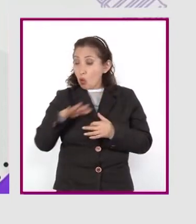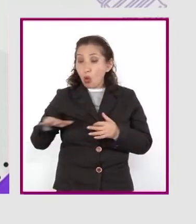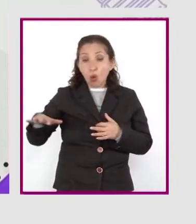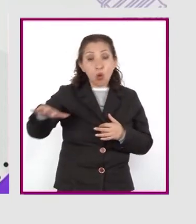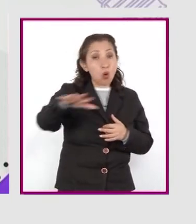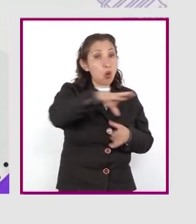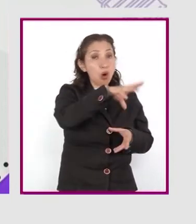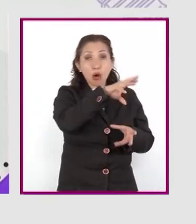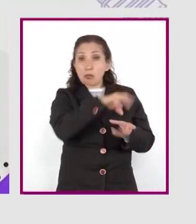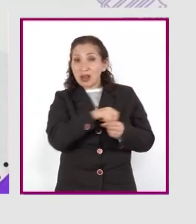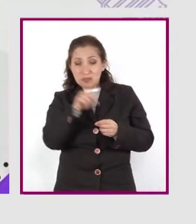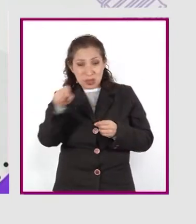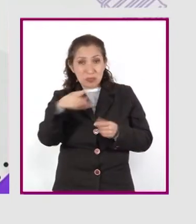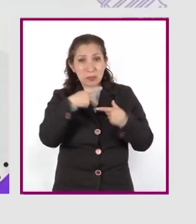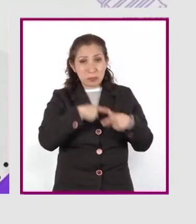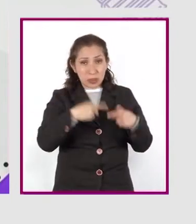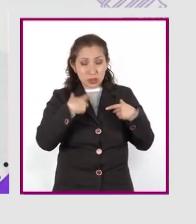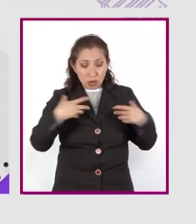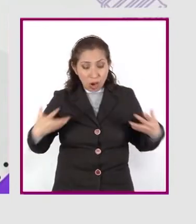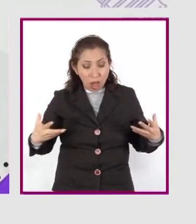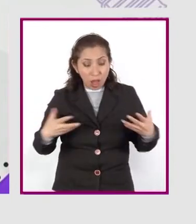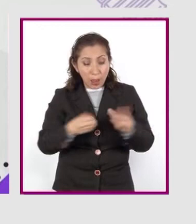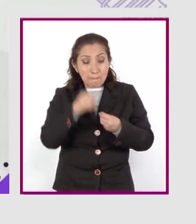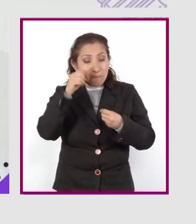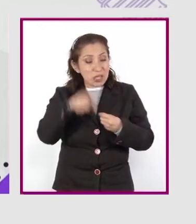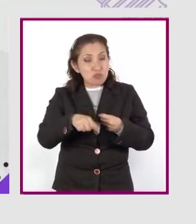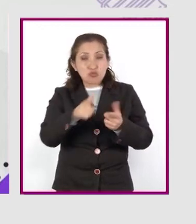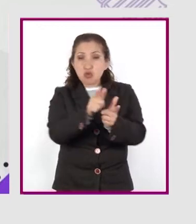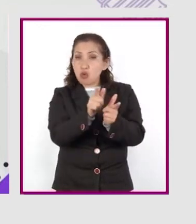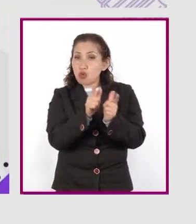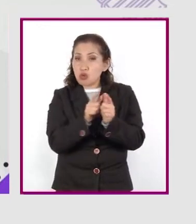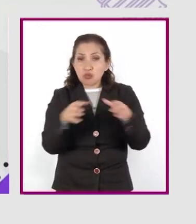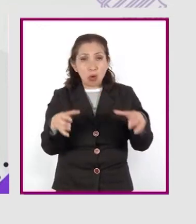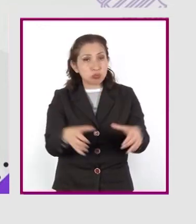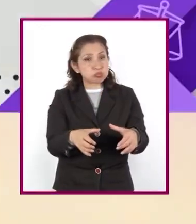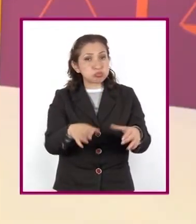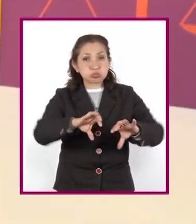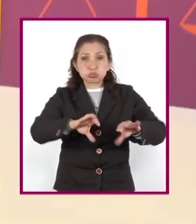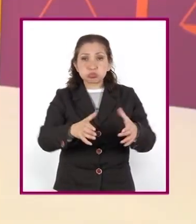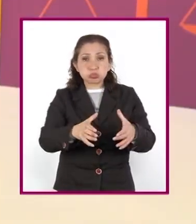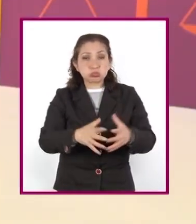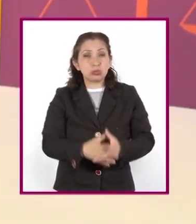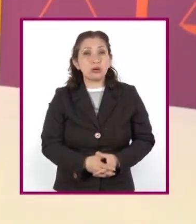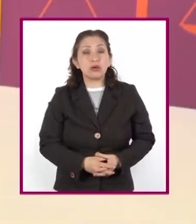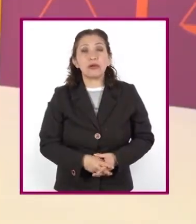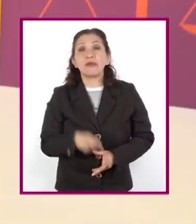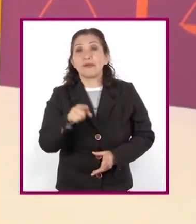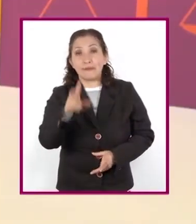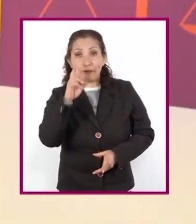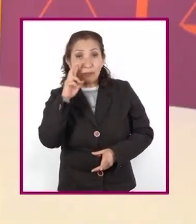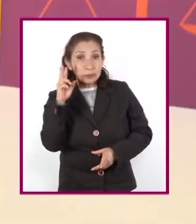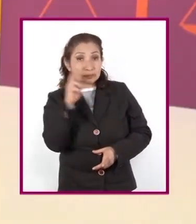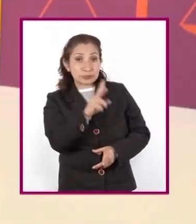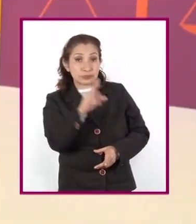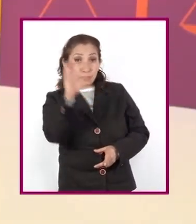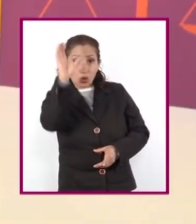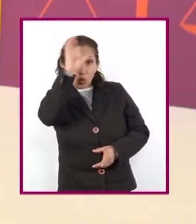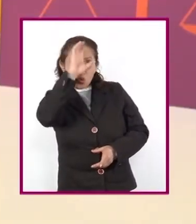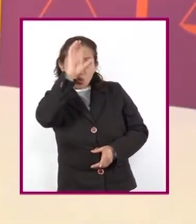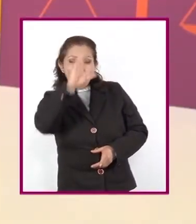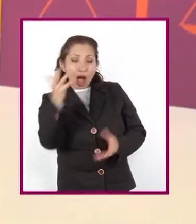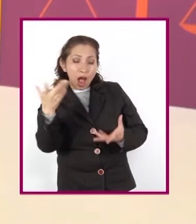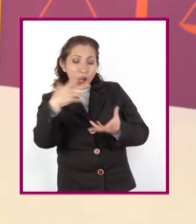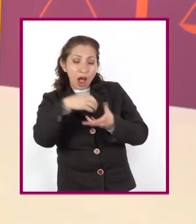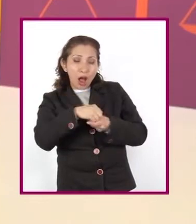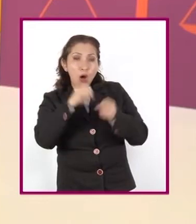todos sus integrantes sean parte de un mismo grupo o comunidad. Como apreciaron, la cultura incluyente